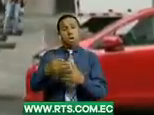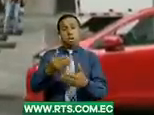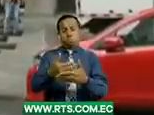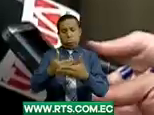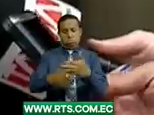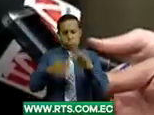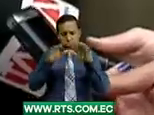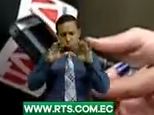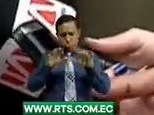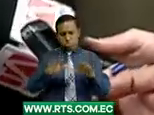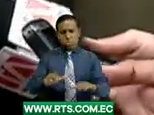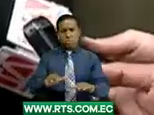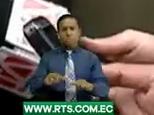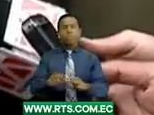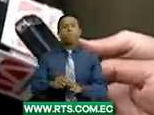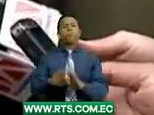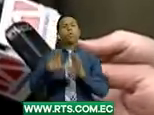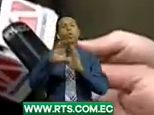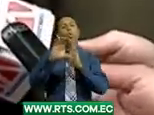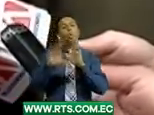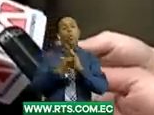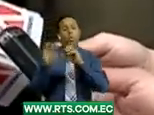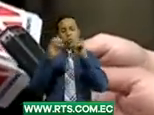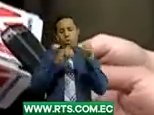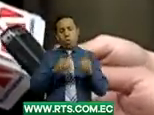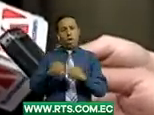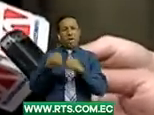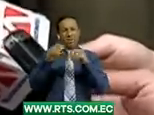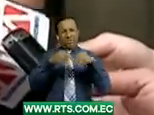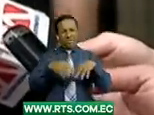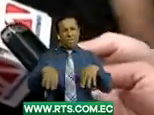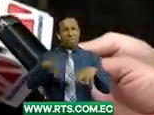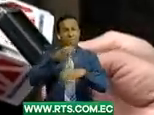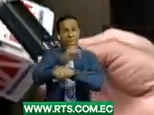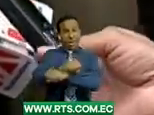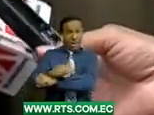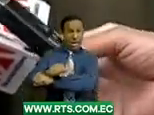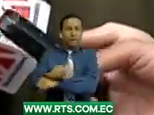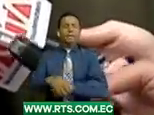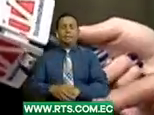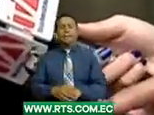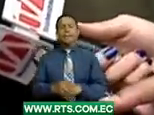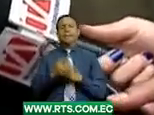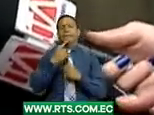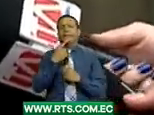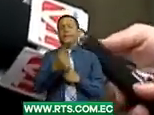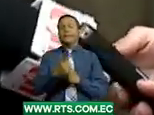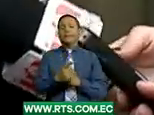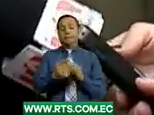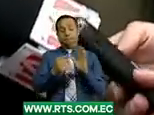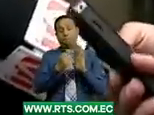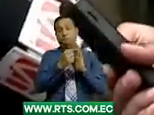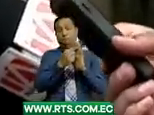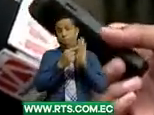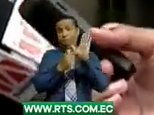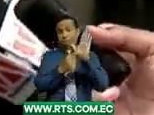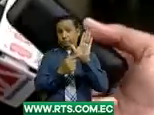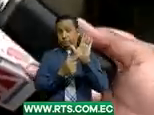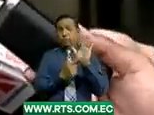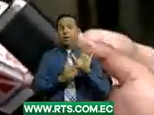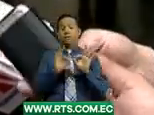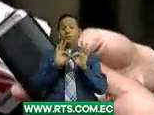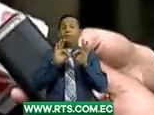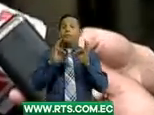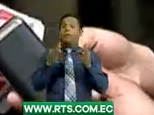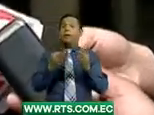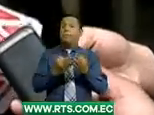escrito. El Código Orgánico Integral Penal indica que los parientes, en este caso es